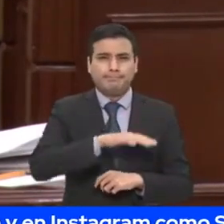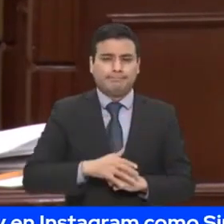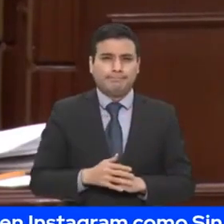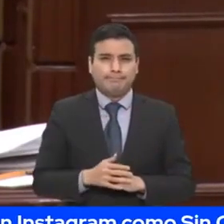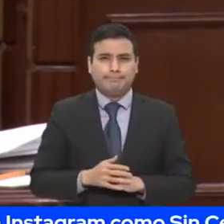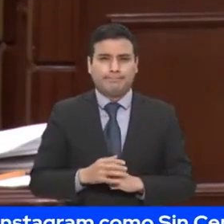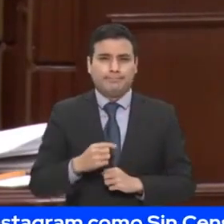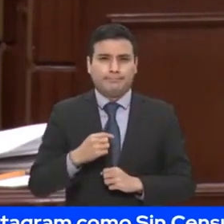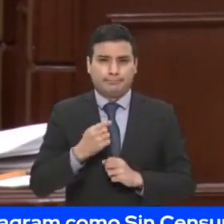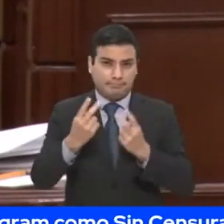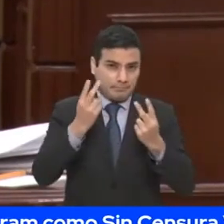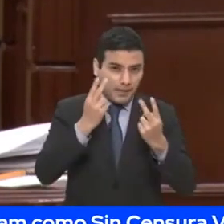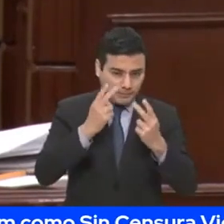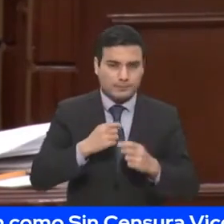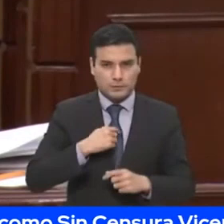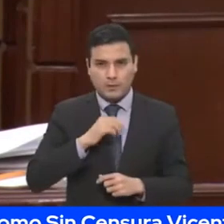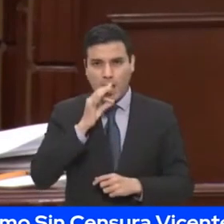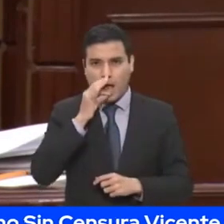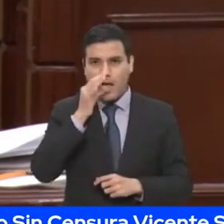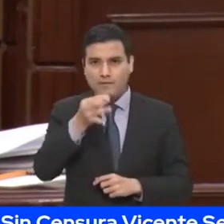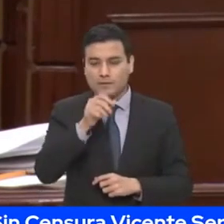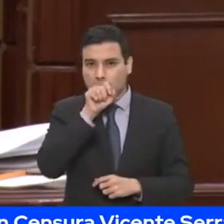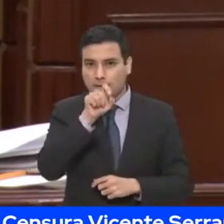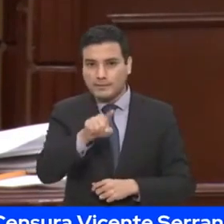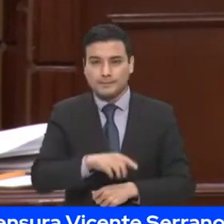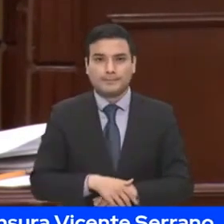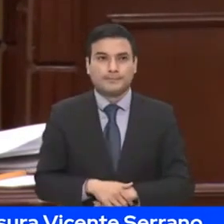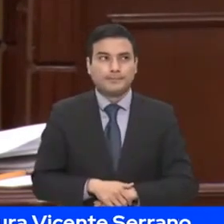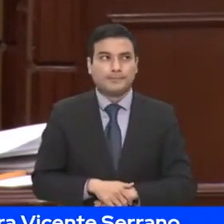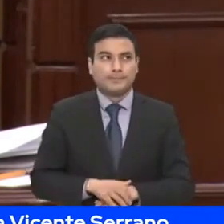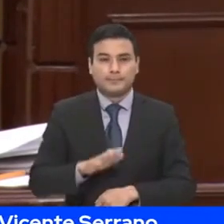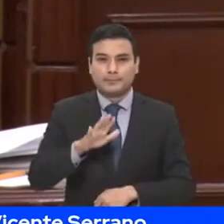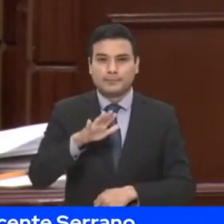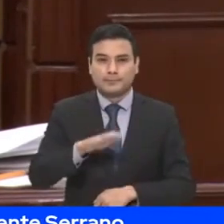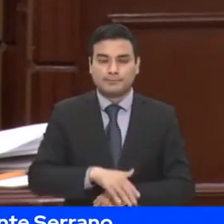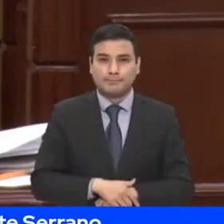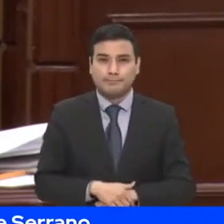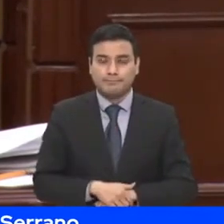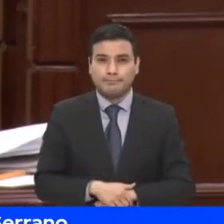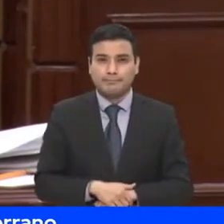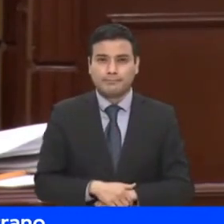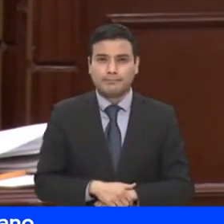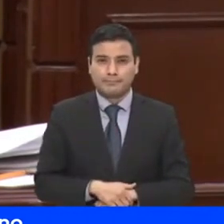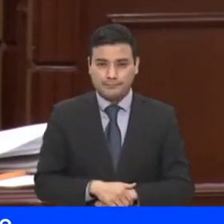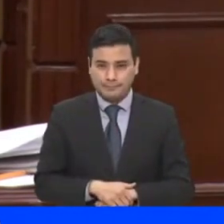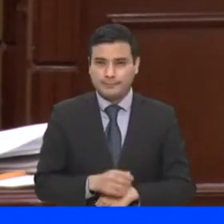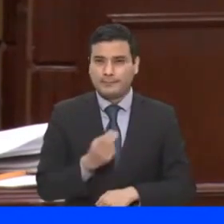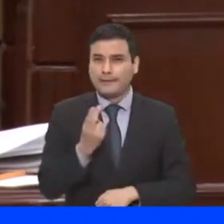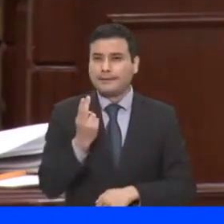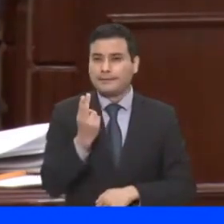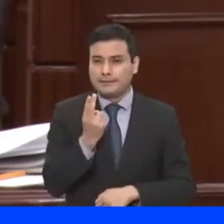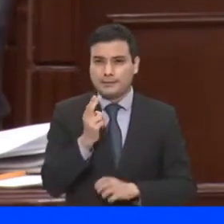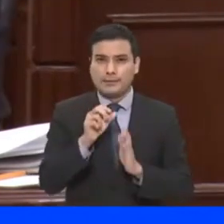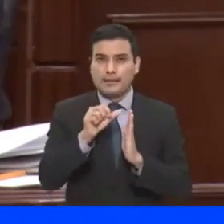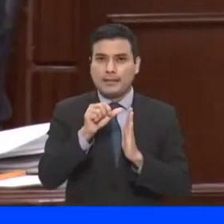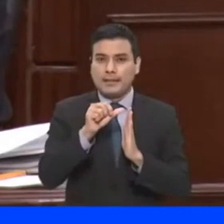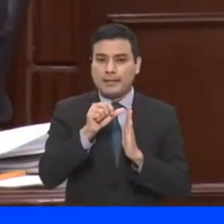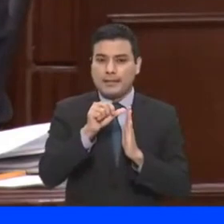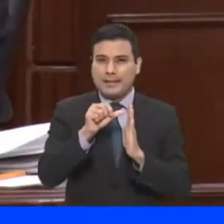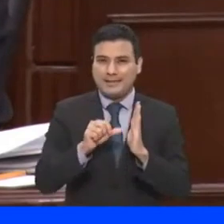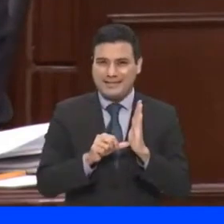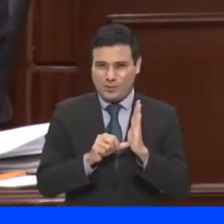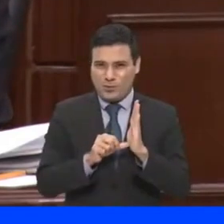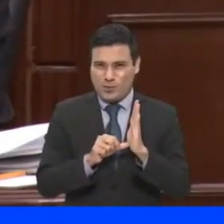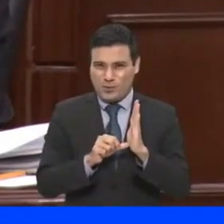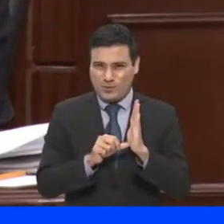estas intervenciones. Señoras y señores, lean ustedes por favor el artículo de la Constitución